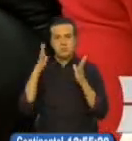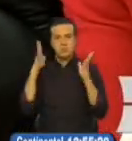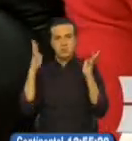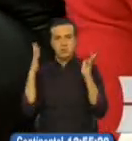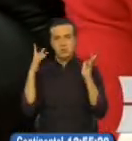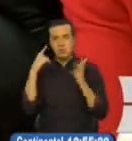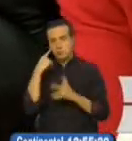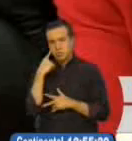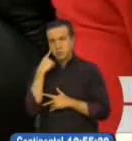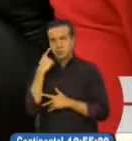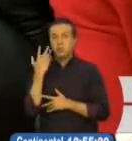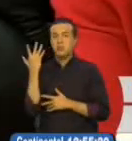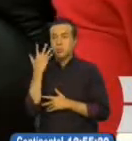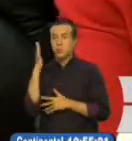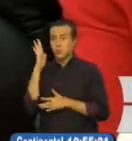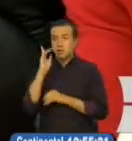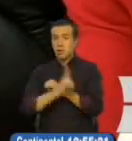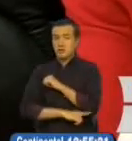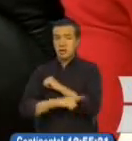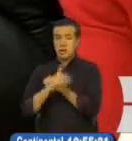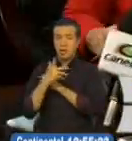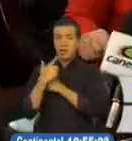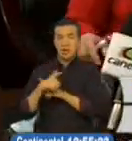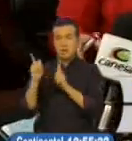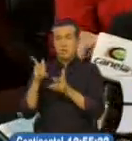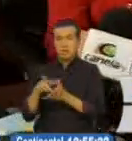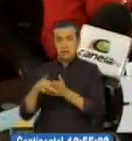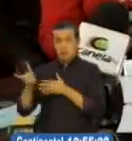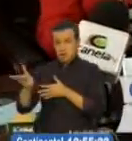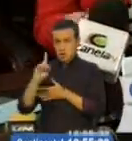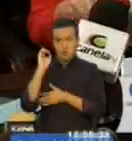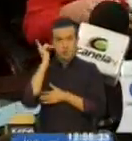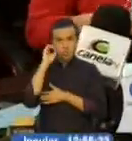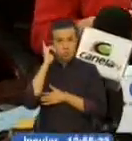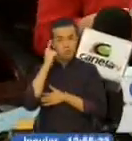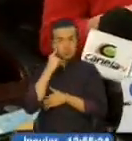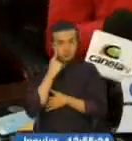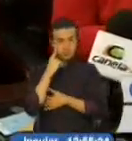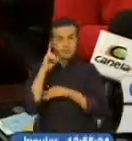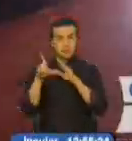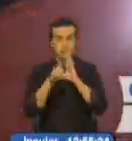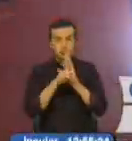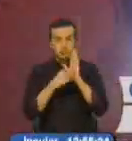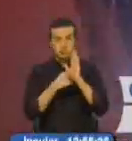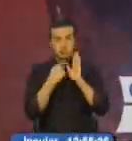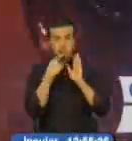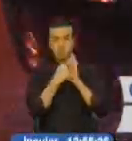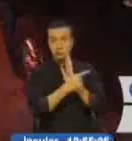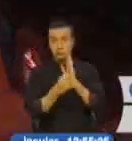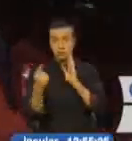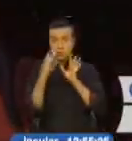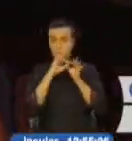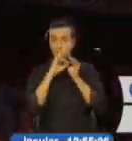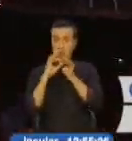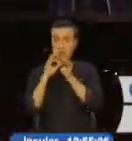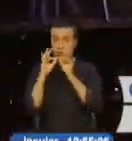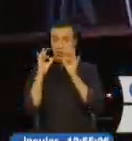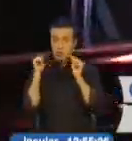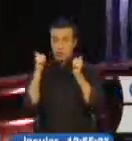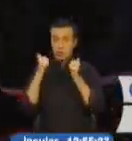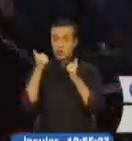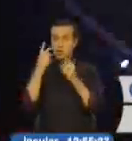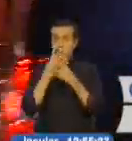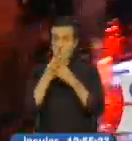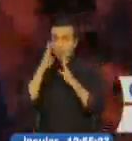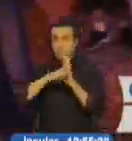nos podamos comprometer a no procesar a una persona. Moreno mencionó que lo que sí permite nuestra legislación es a través de la colaboración eficaz, la rebaja